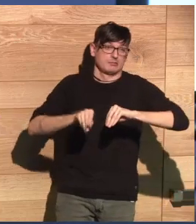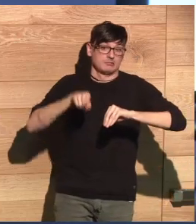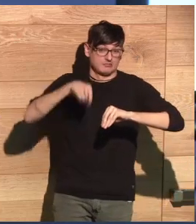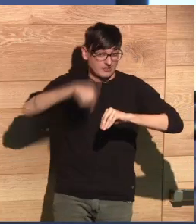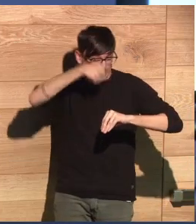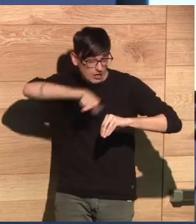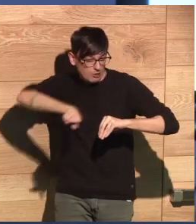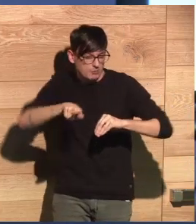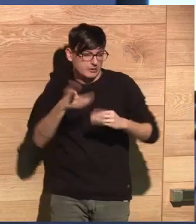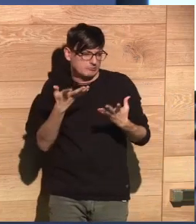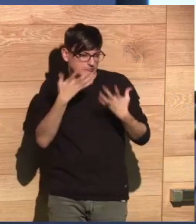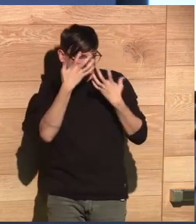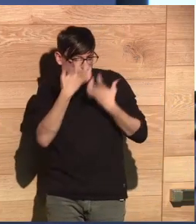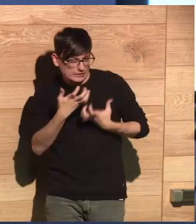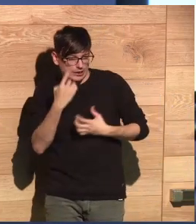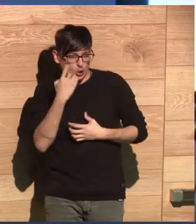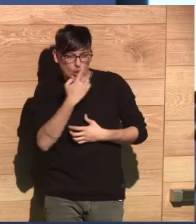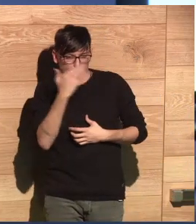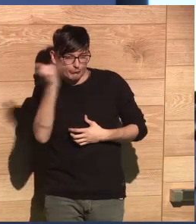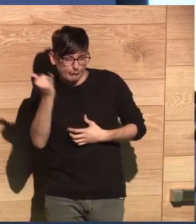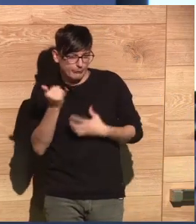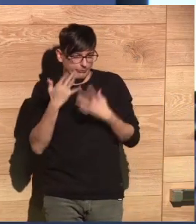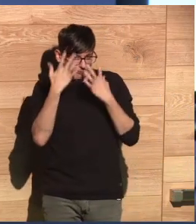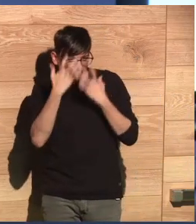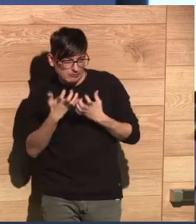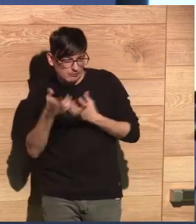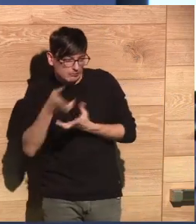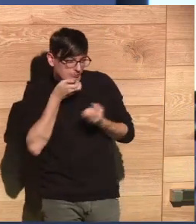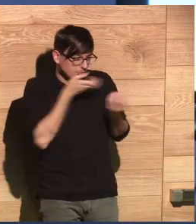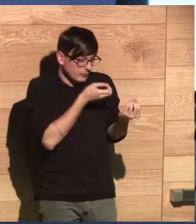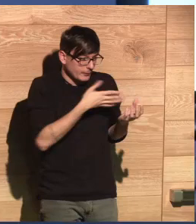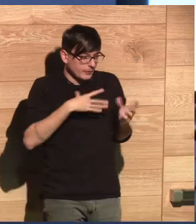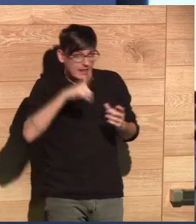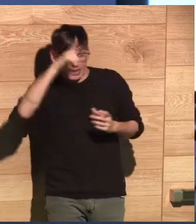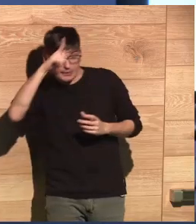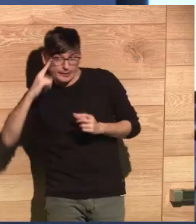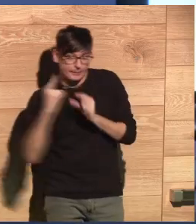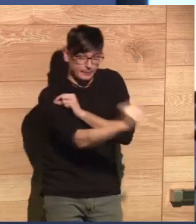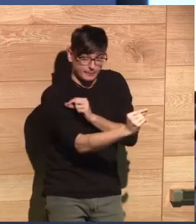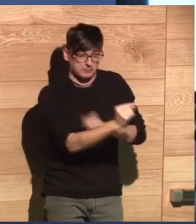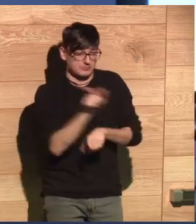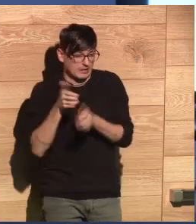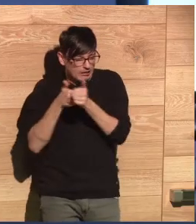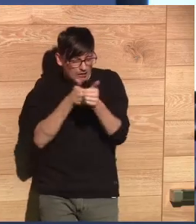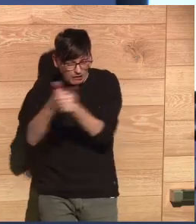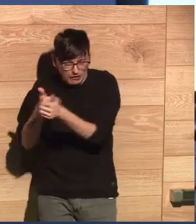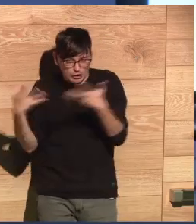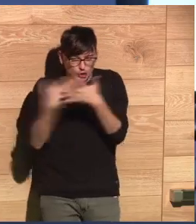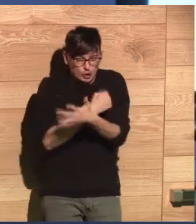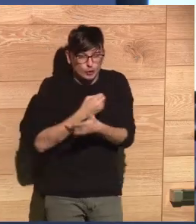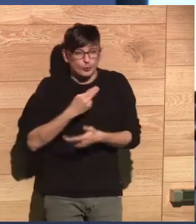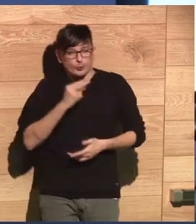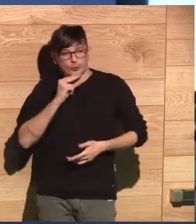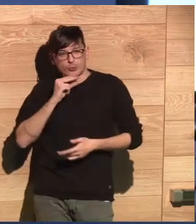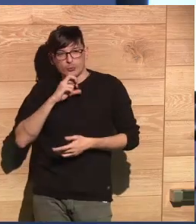aquel hombretón de tristes ojos azules le contó que había huido de Alemania, donde perseguían a todos los